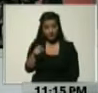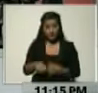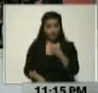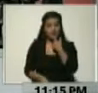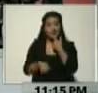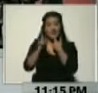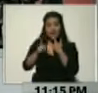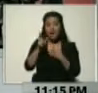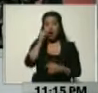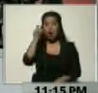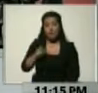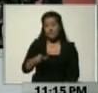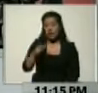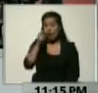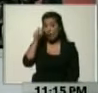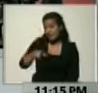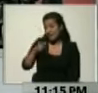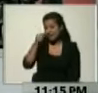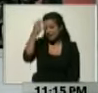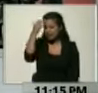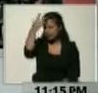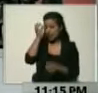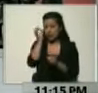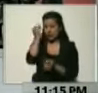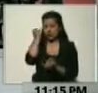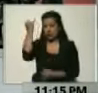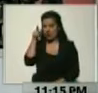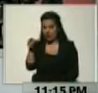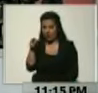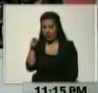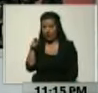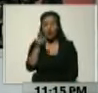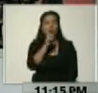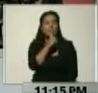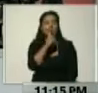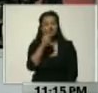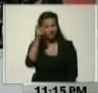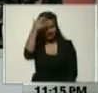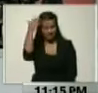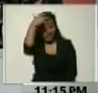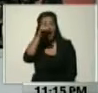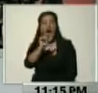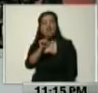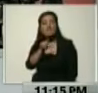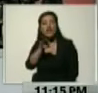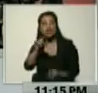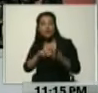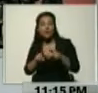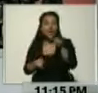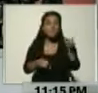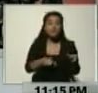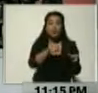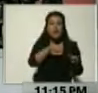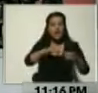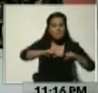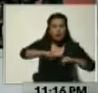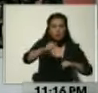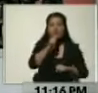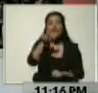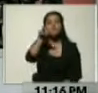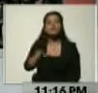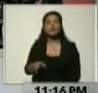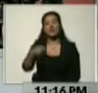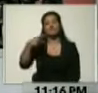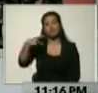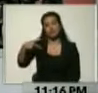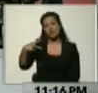el intelectual es Alfredo Jimeno y el material es Iván Nieto, quien es militante de Voluntad Popular